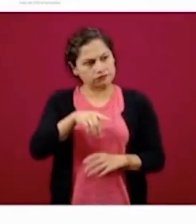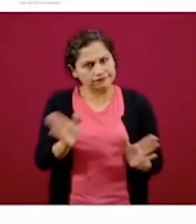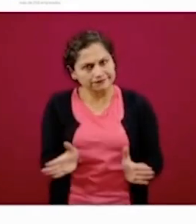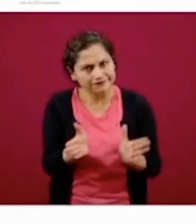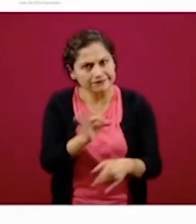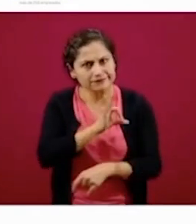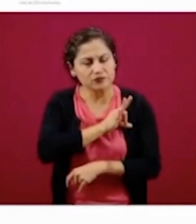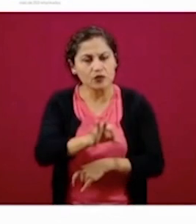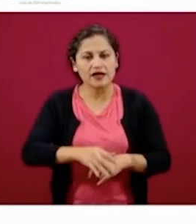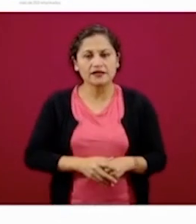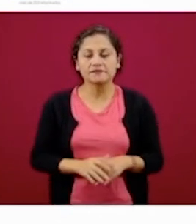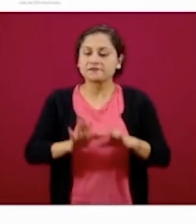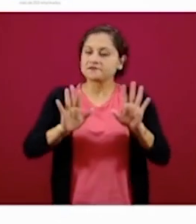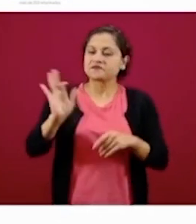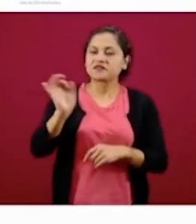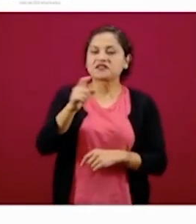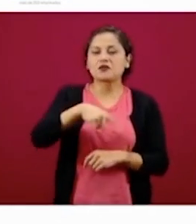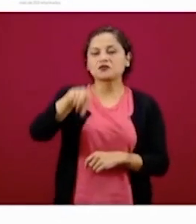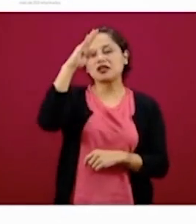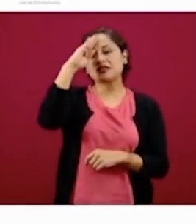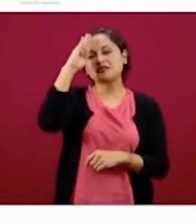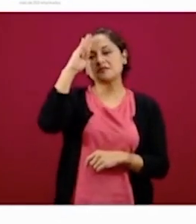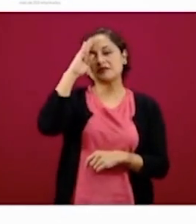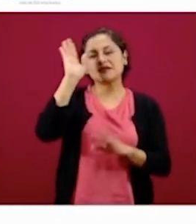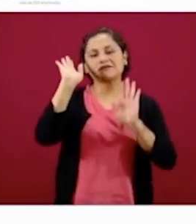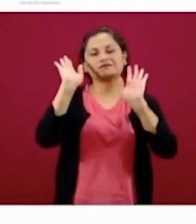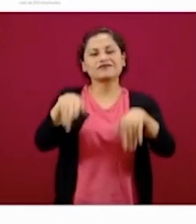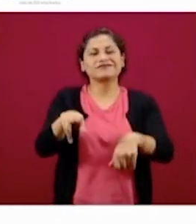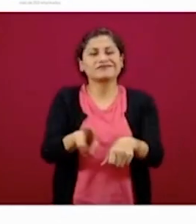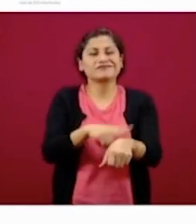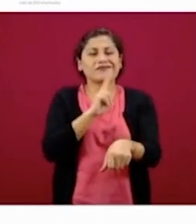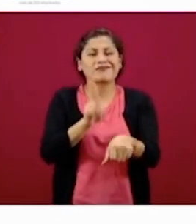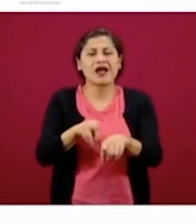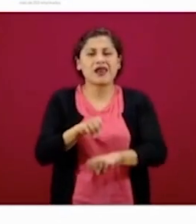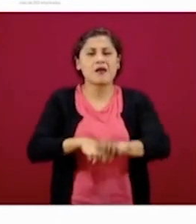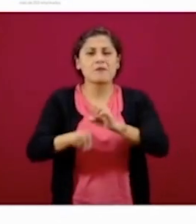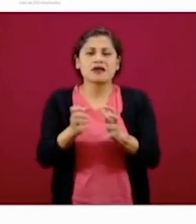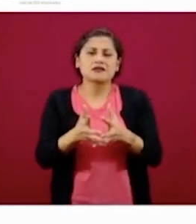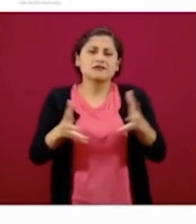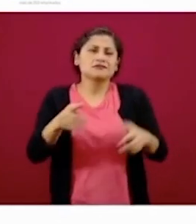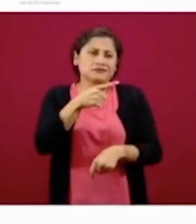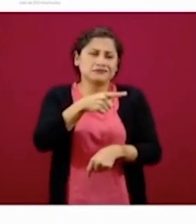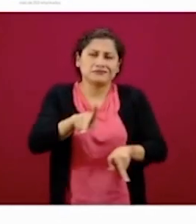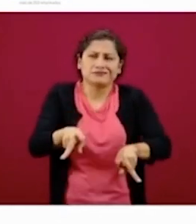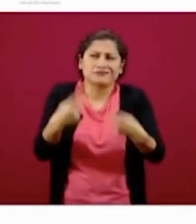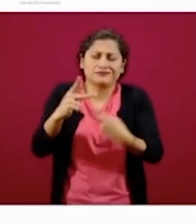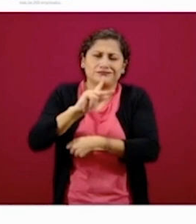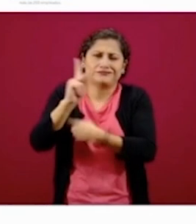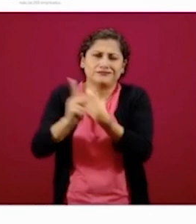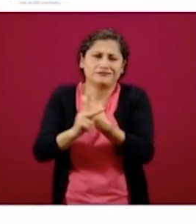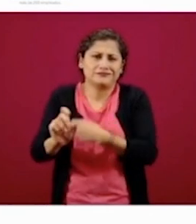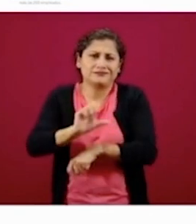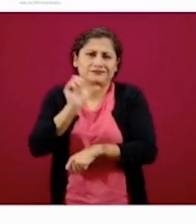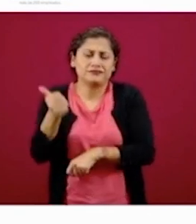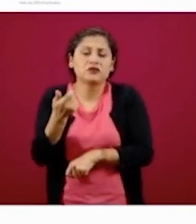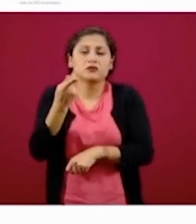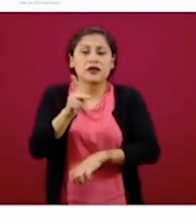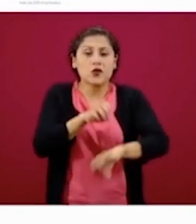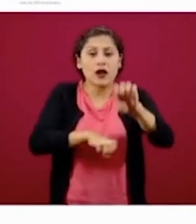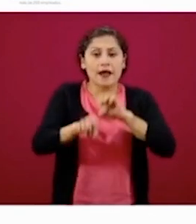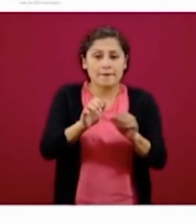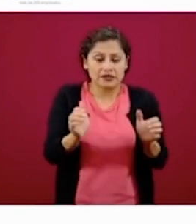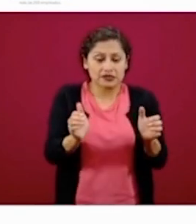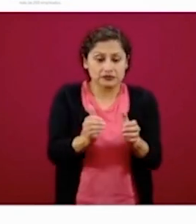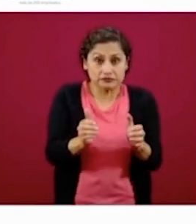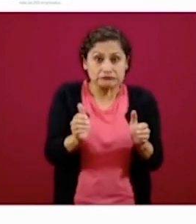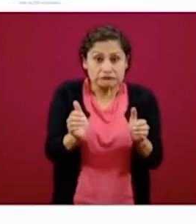Uno puede pensar, bueno, lo normal es lo normal, las empresas más grandes son las que van a exportar, las empresas micro y pequeñas se dedican a otras cosas. Sí,